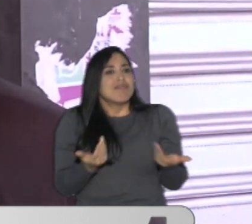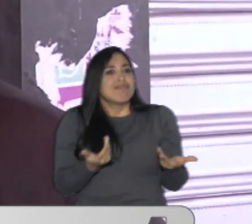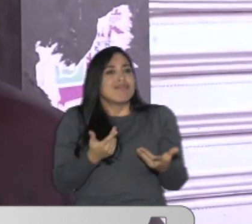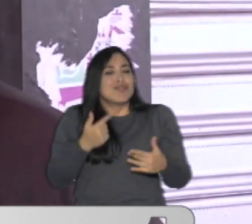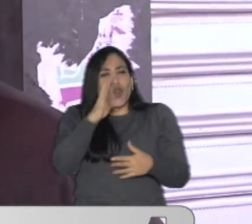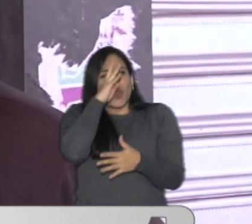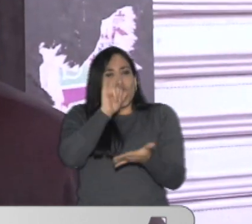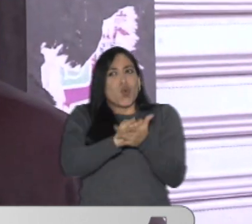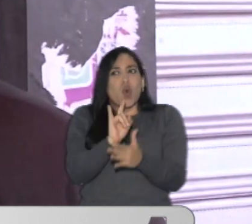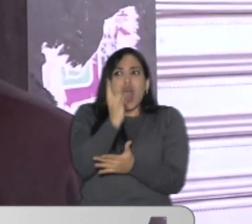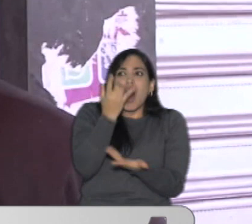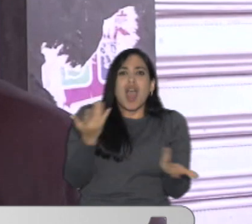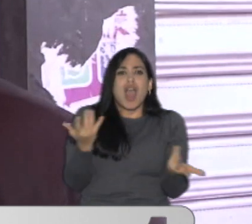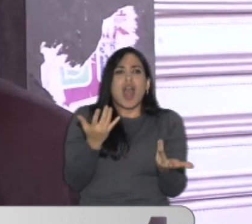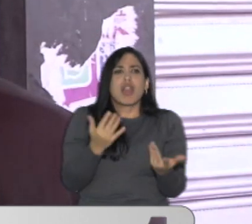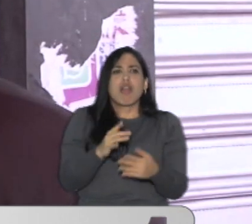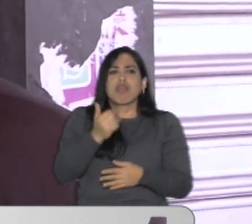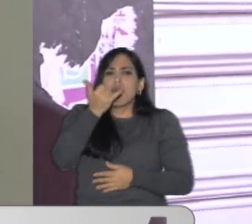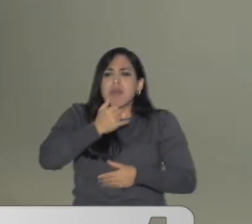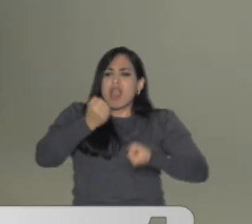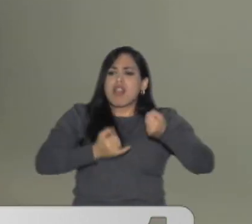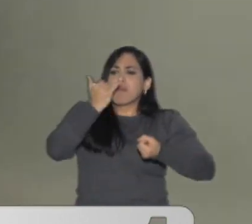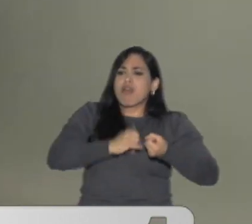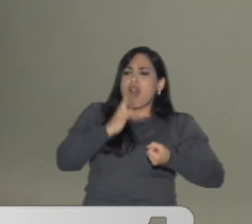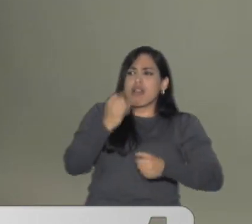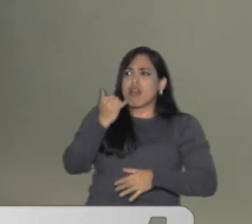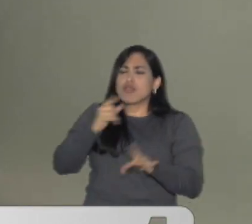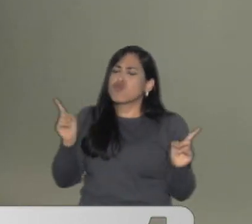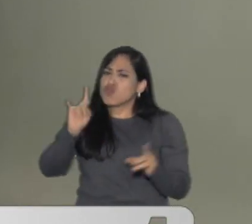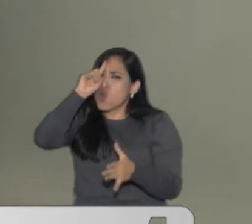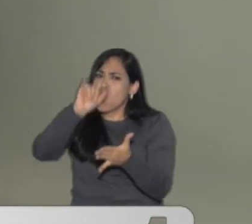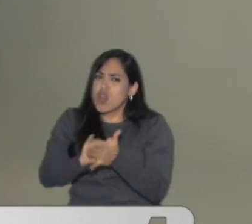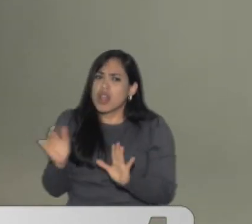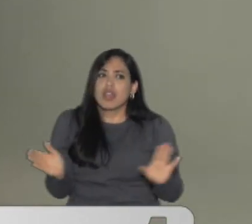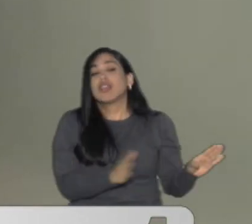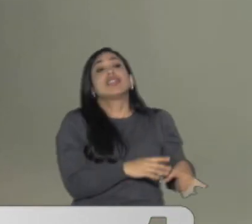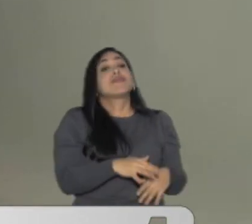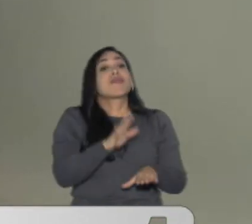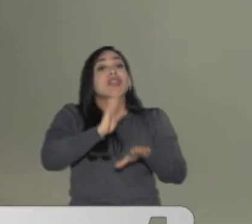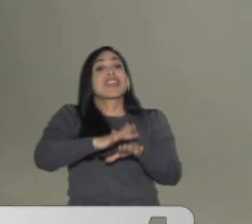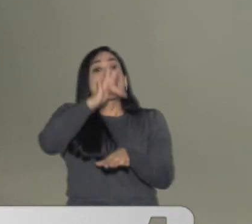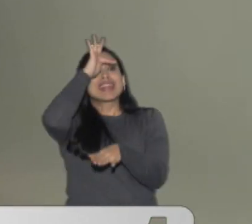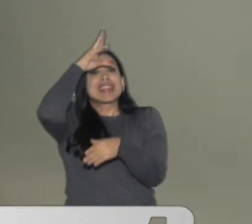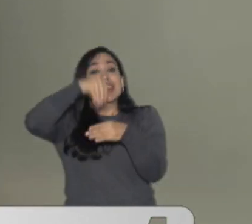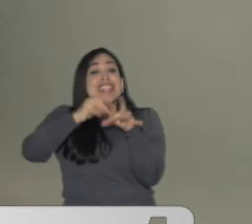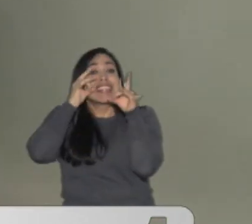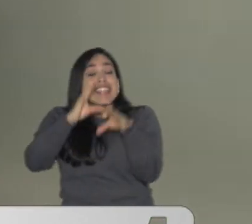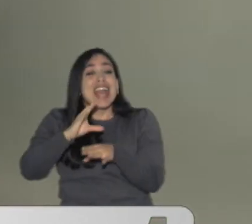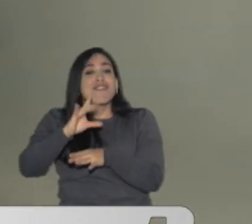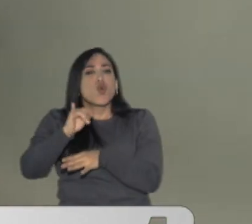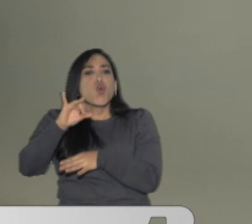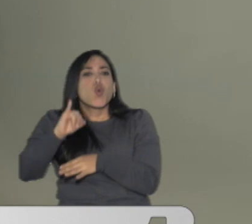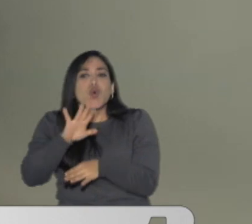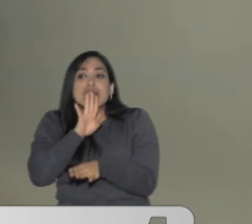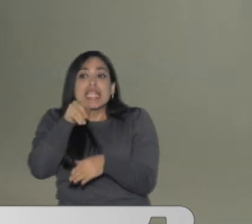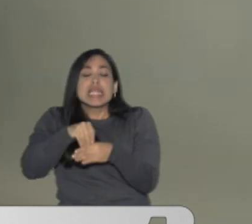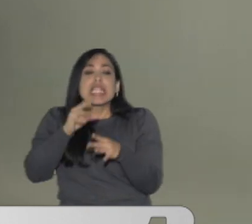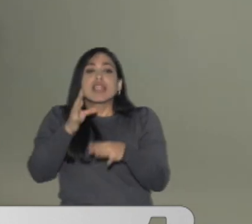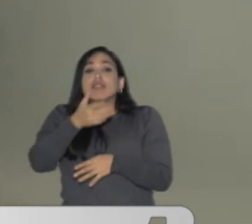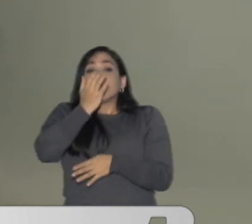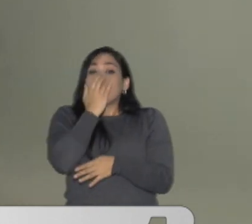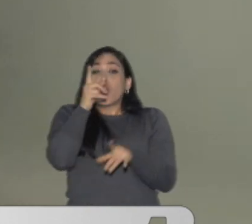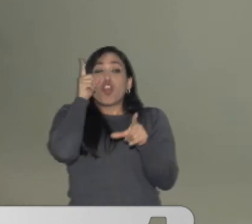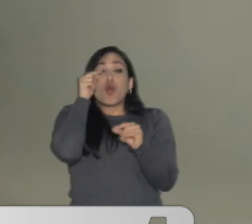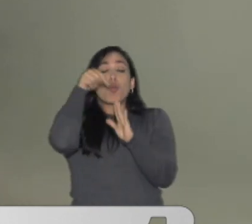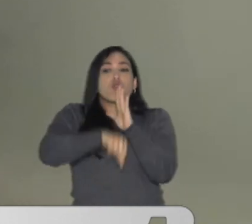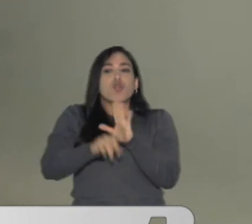no cabe duda que haya habido algún tipo de error humano. Permanece bajo en cuidado intensivo bajo efectos de sedación y medicación para mantener una estabilidad.